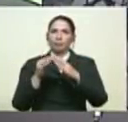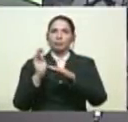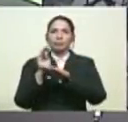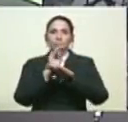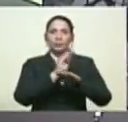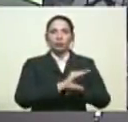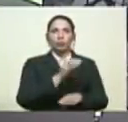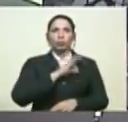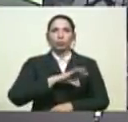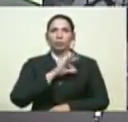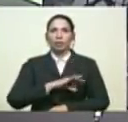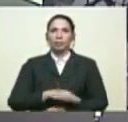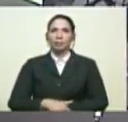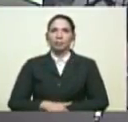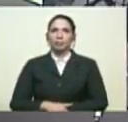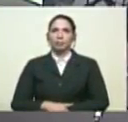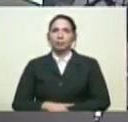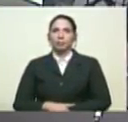social.